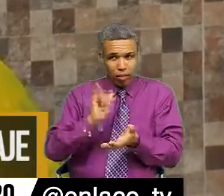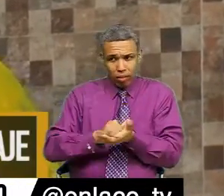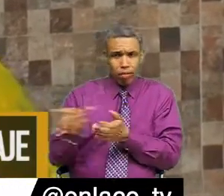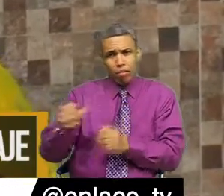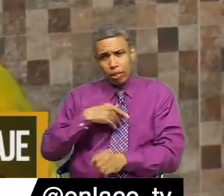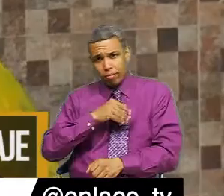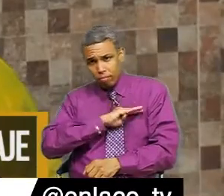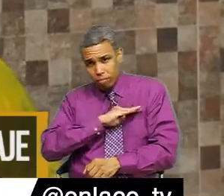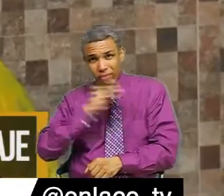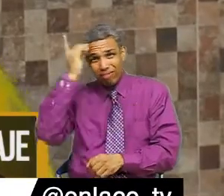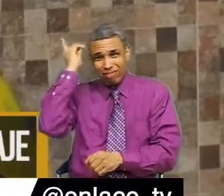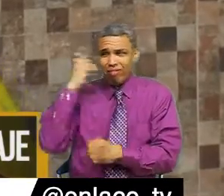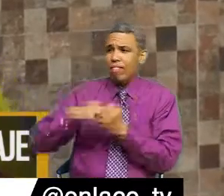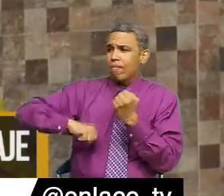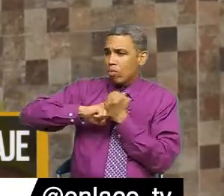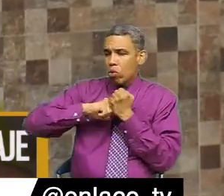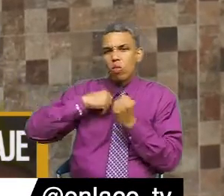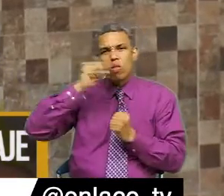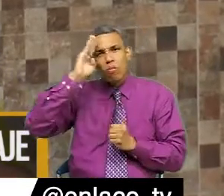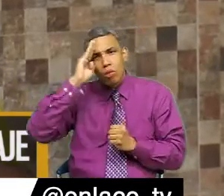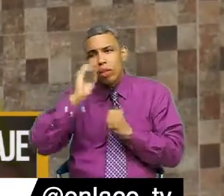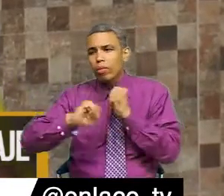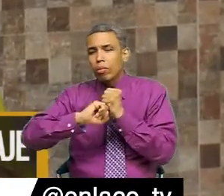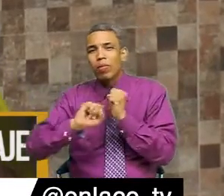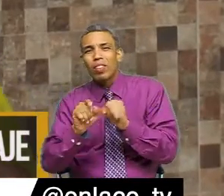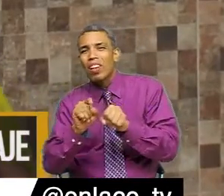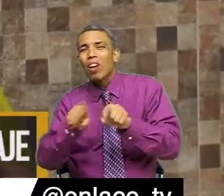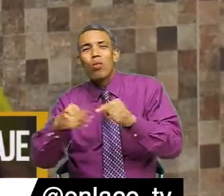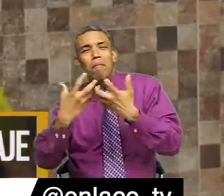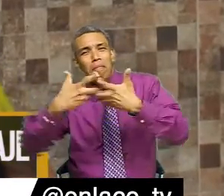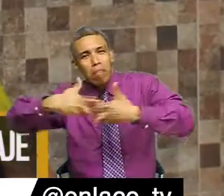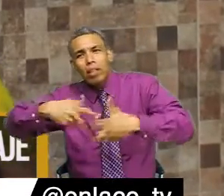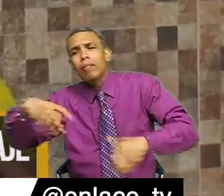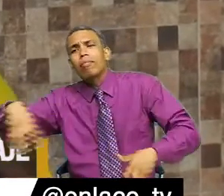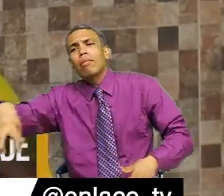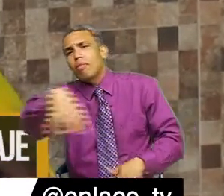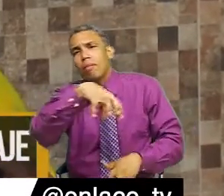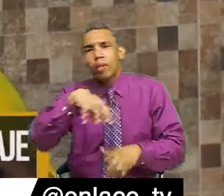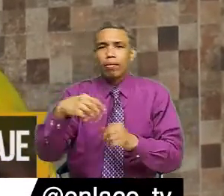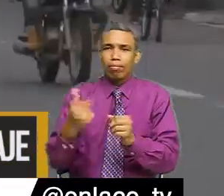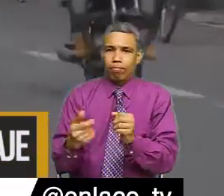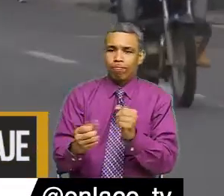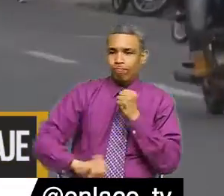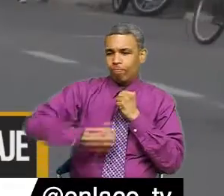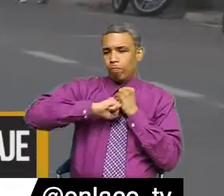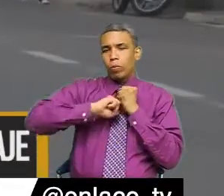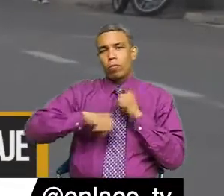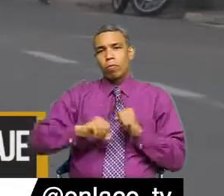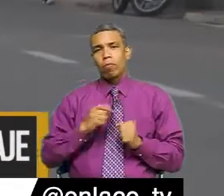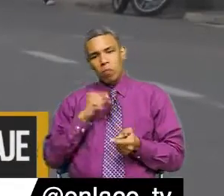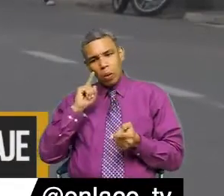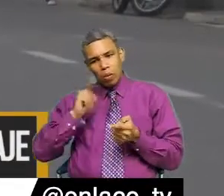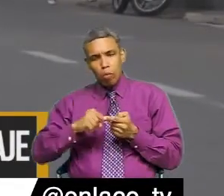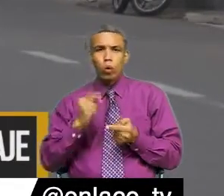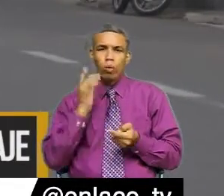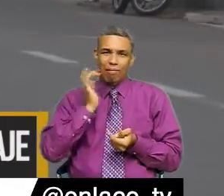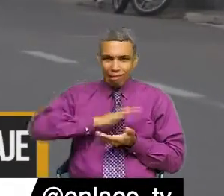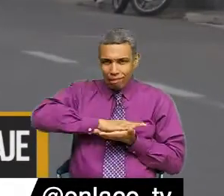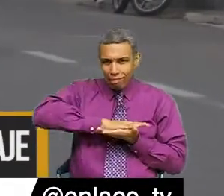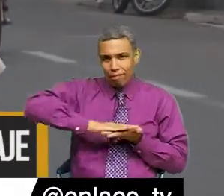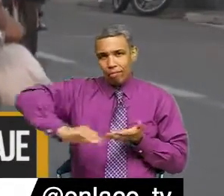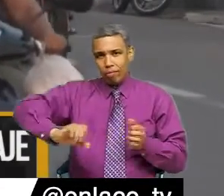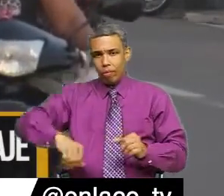la Policía Nacional y algunas empresas que se han vinculado a esta campaña que se llama Limpiemos Colombia. En Barranca Bermeja, alterno a ciudades